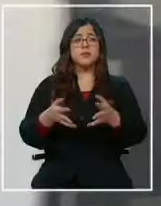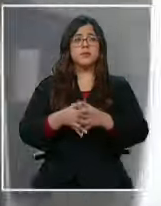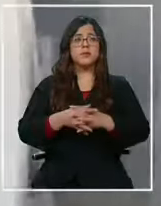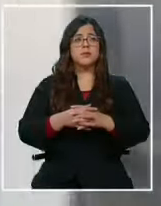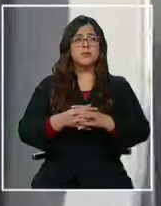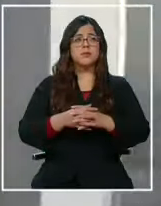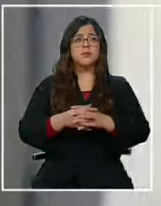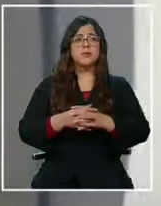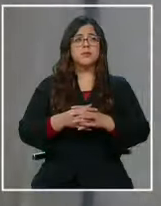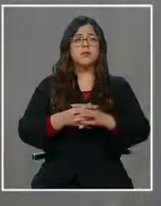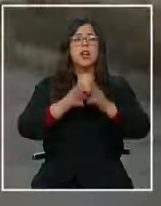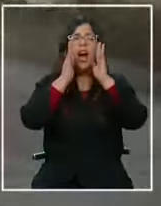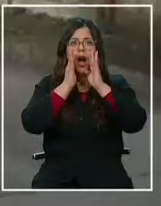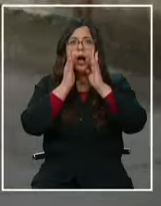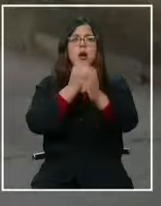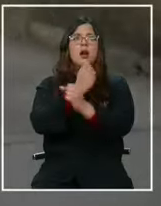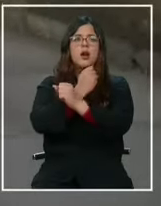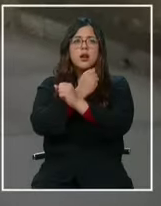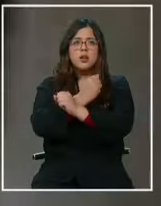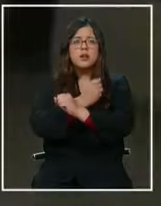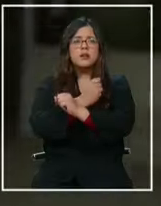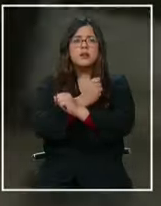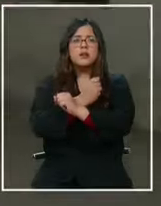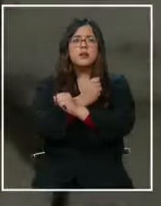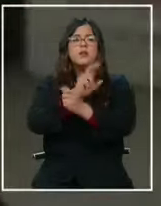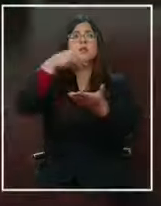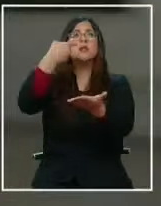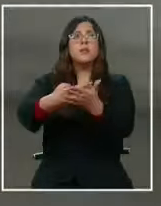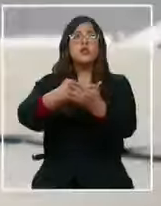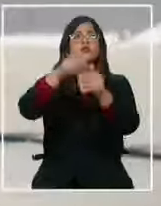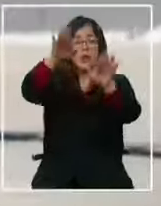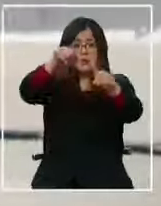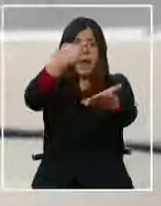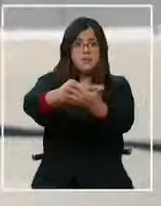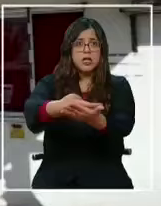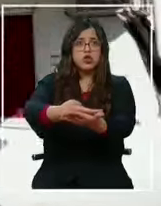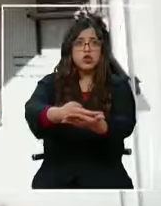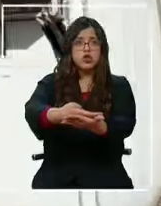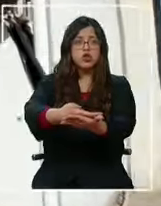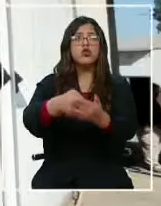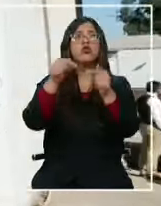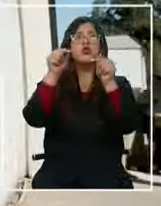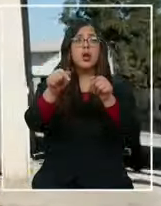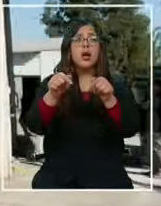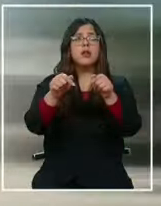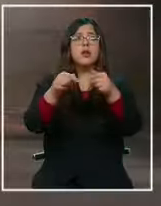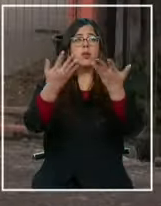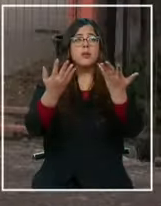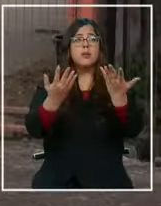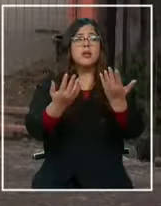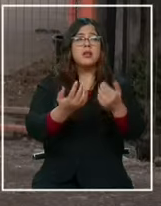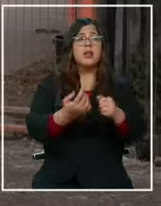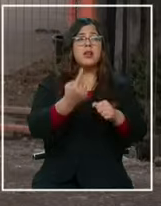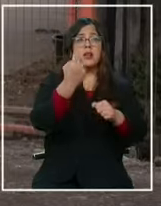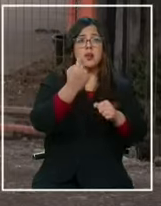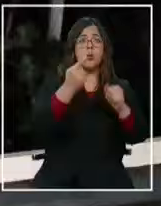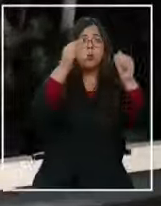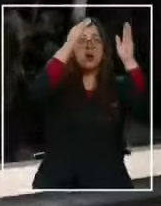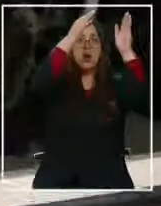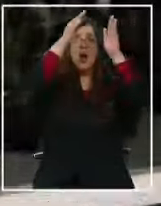¡A fuego! ¡Carabinero! ¡Al piso! ¡Al piso! Este es uno de los dos galpones elegidos por